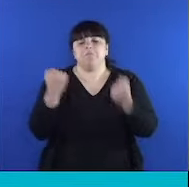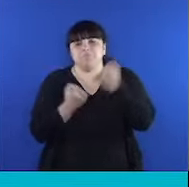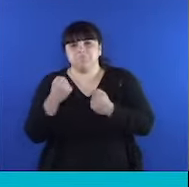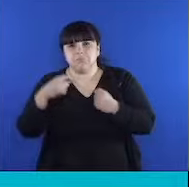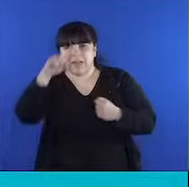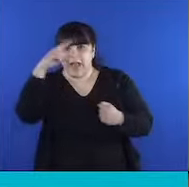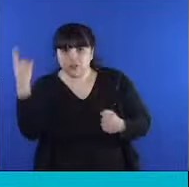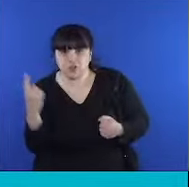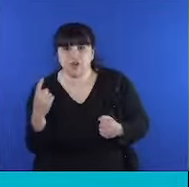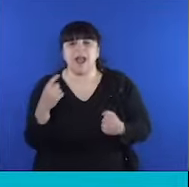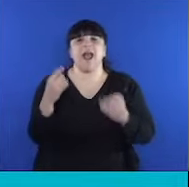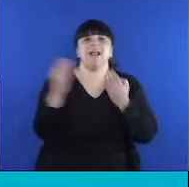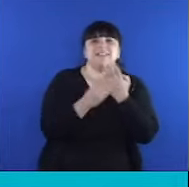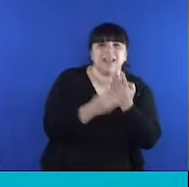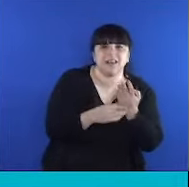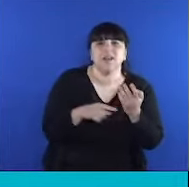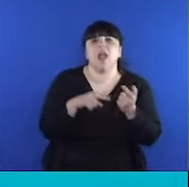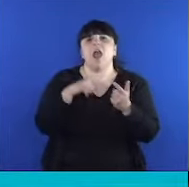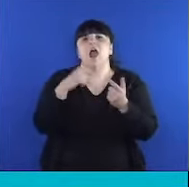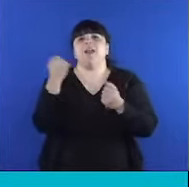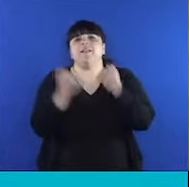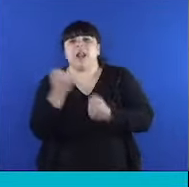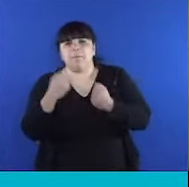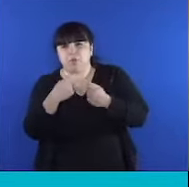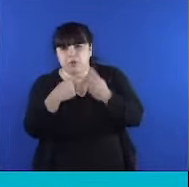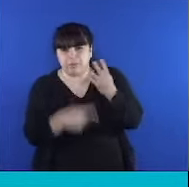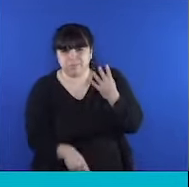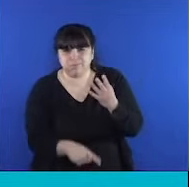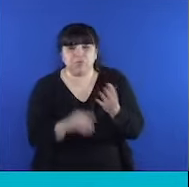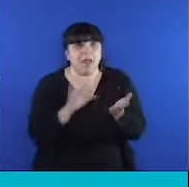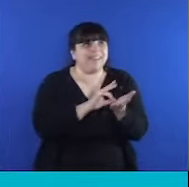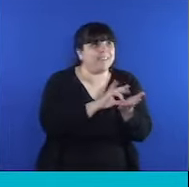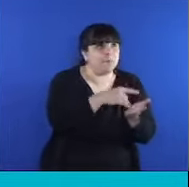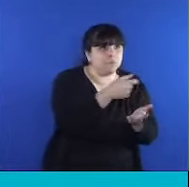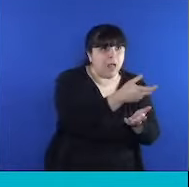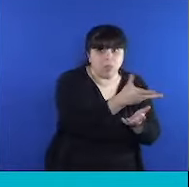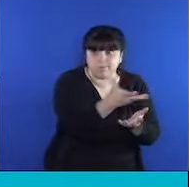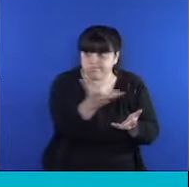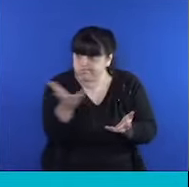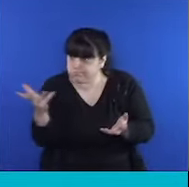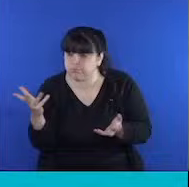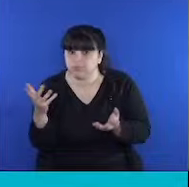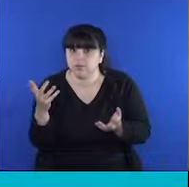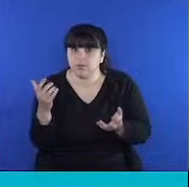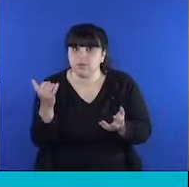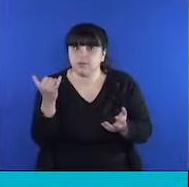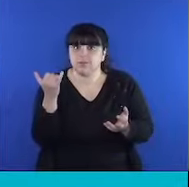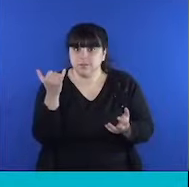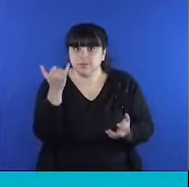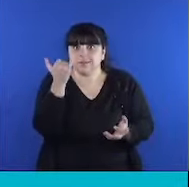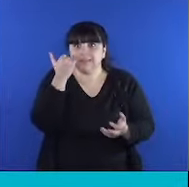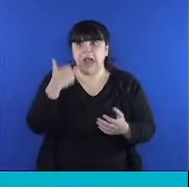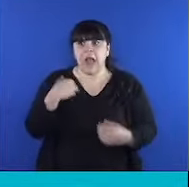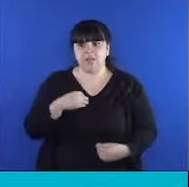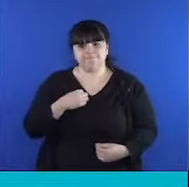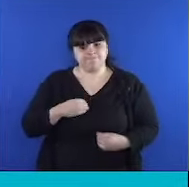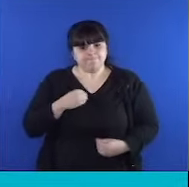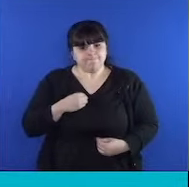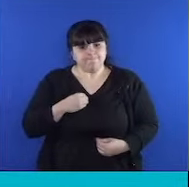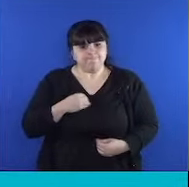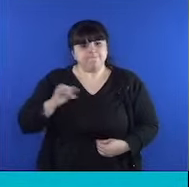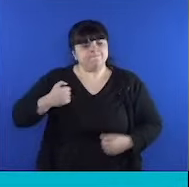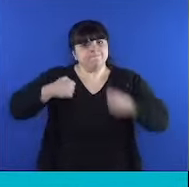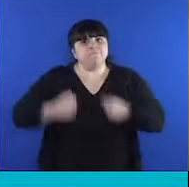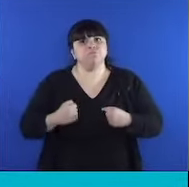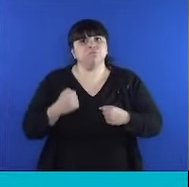el SENAR, la Comisión Nacional de Regulación de Transporte. O sea que muchos diputados y diputadas hemos tenido la inquietud de